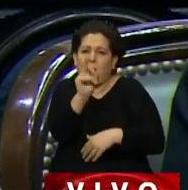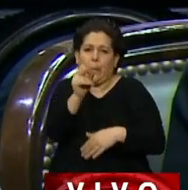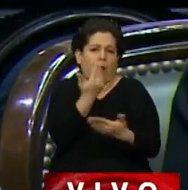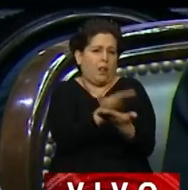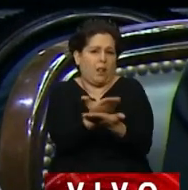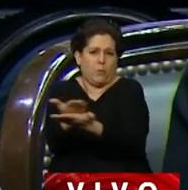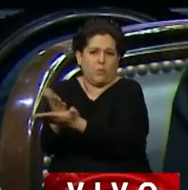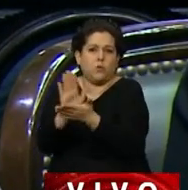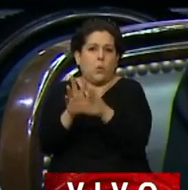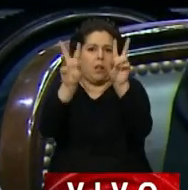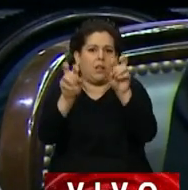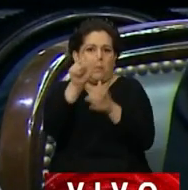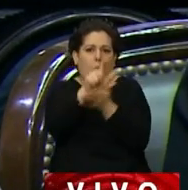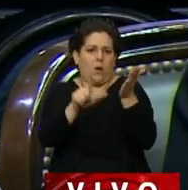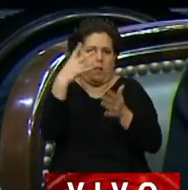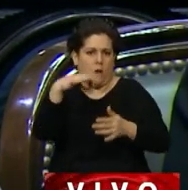al respecto.